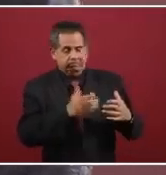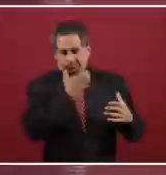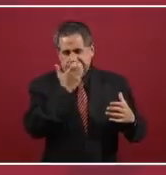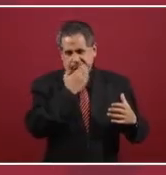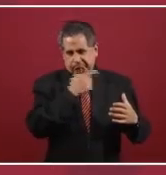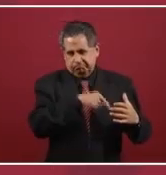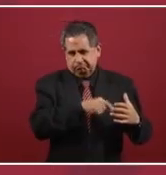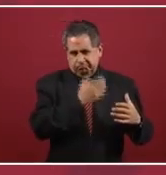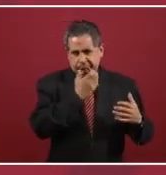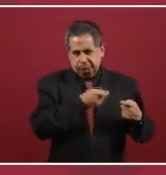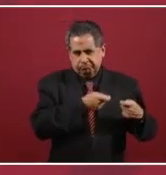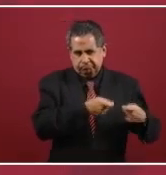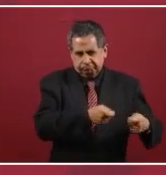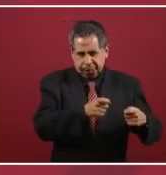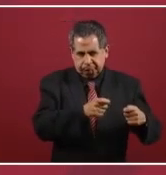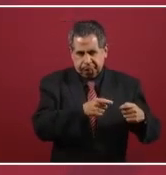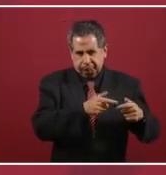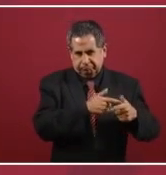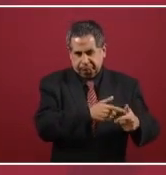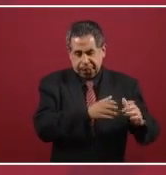conservadores, aunque